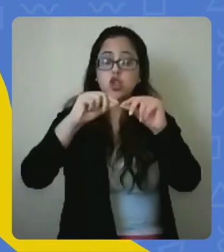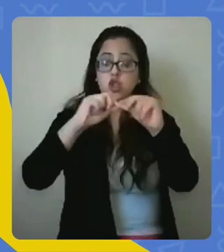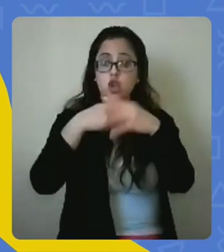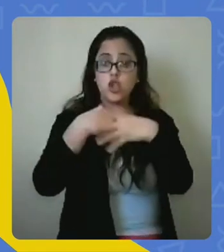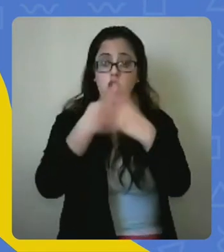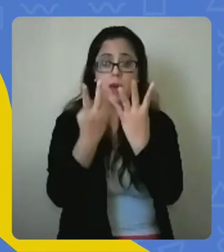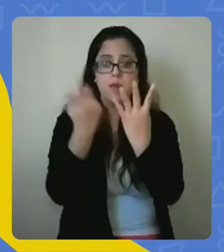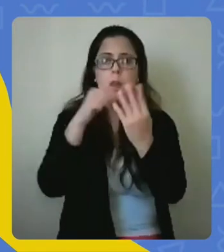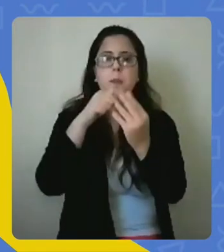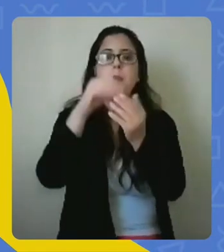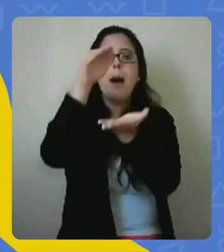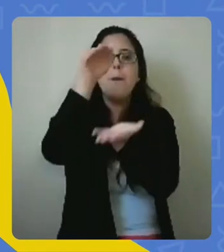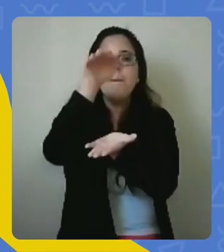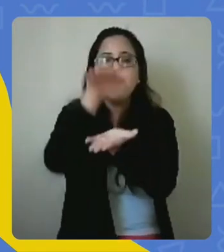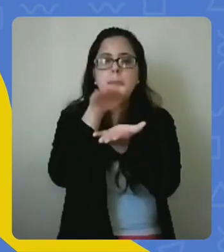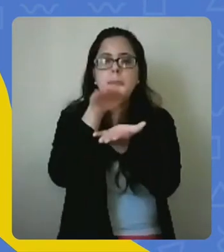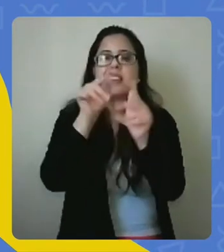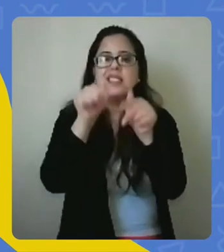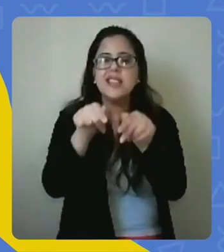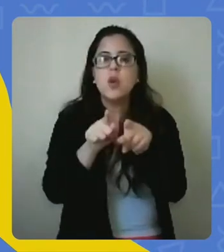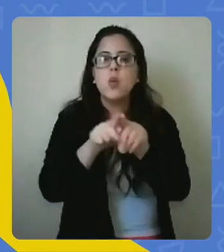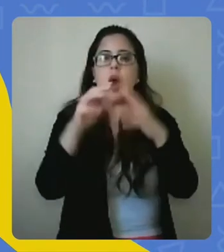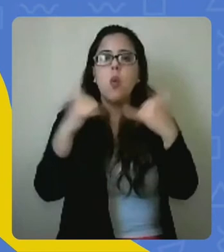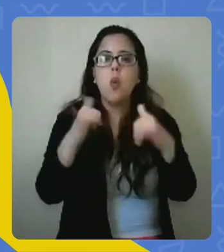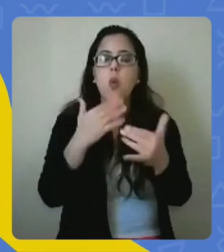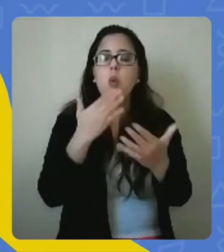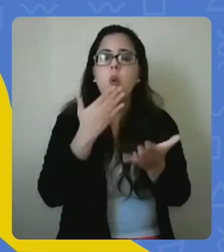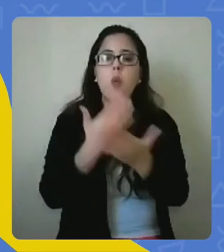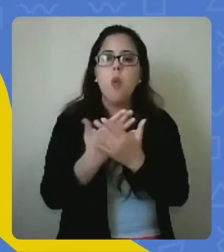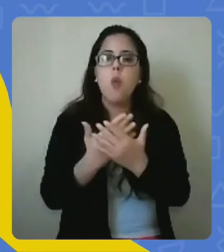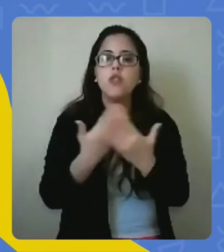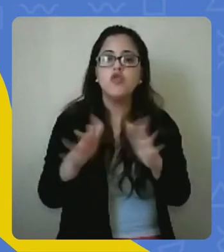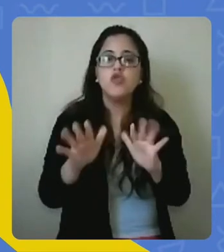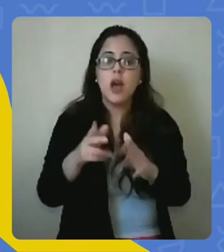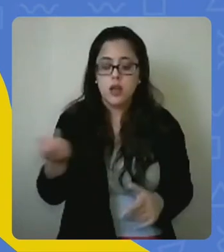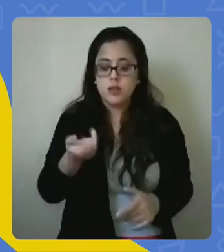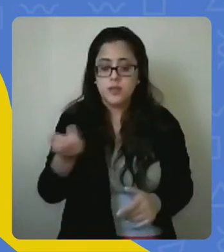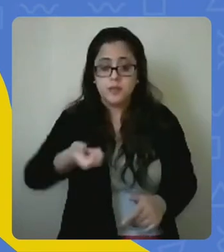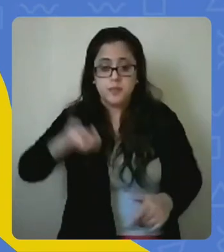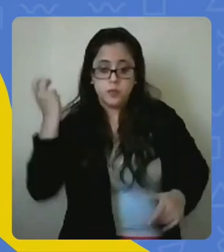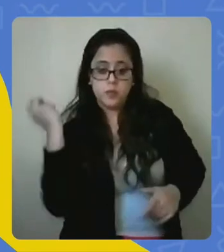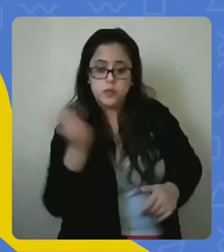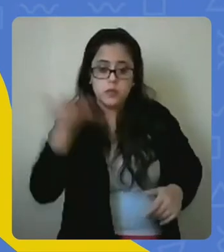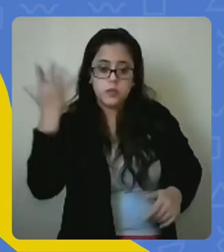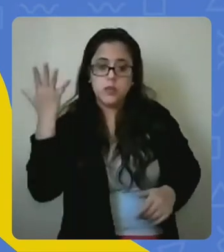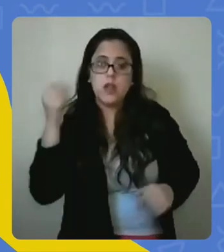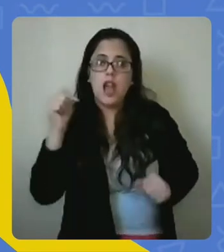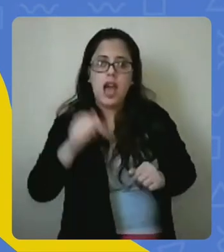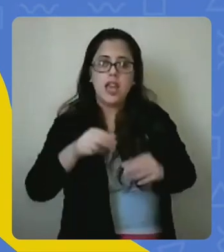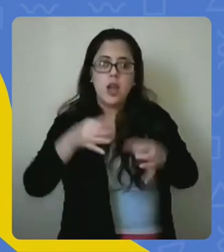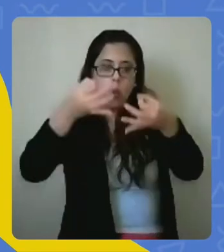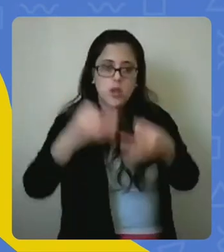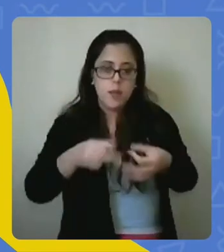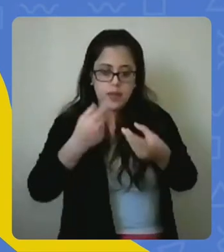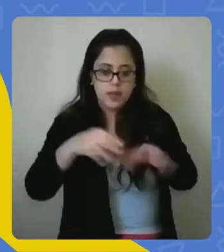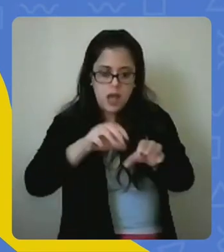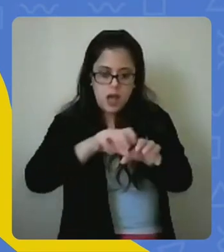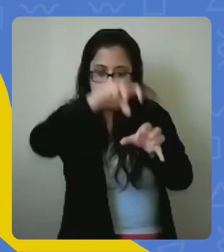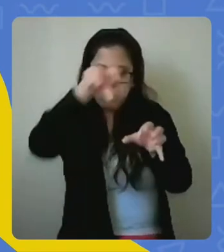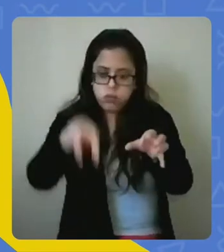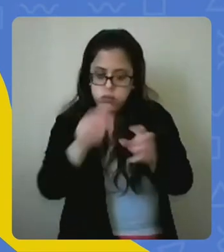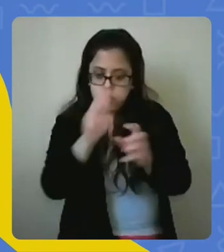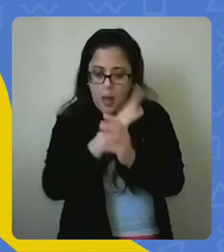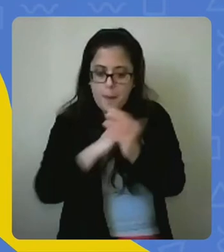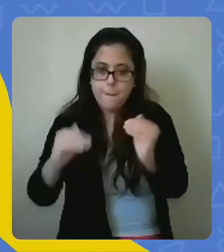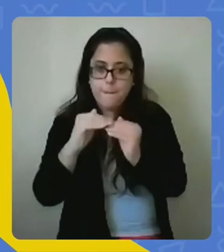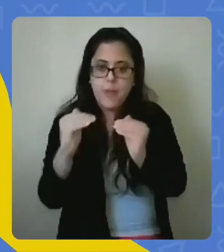realidad entra en juego cuando los chicos, al tirar el dado, caen en el cuadrante que tiene ese mismo dibujo. El objetivo es